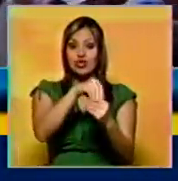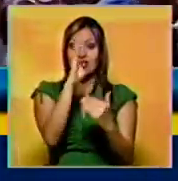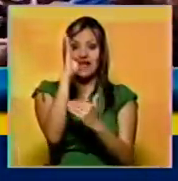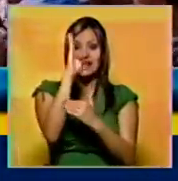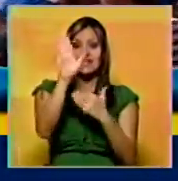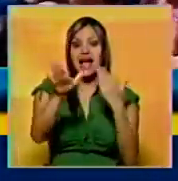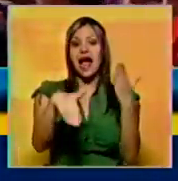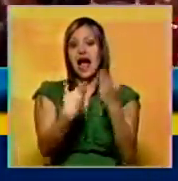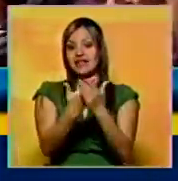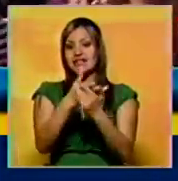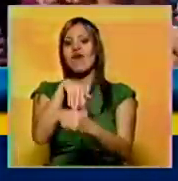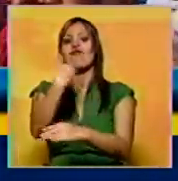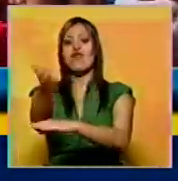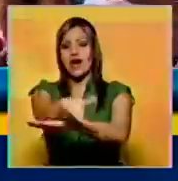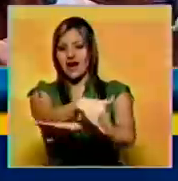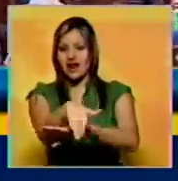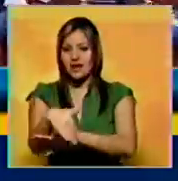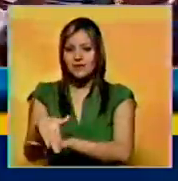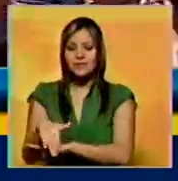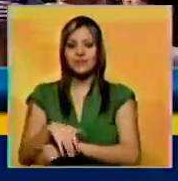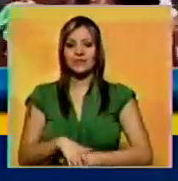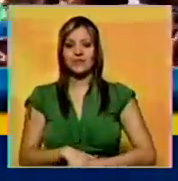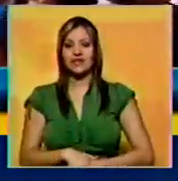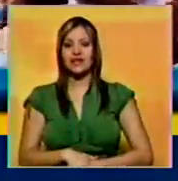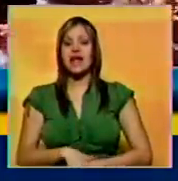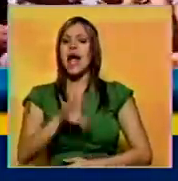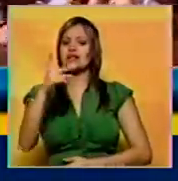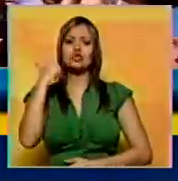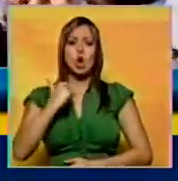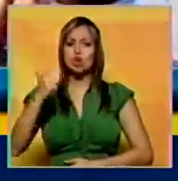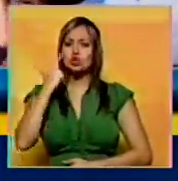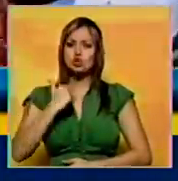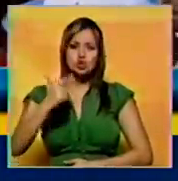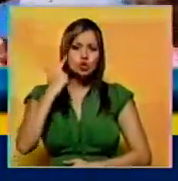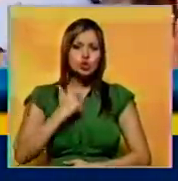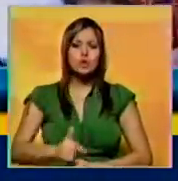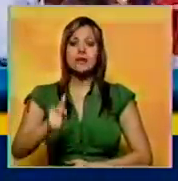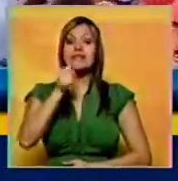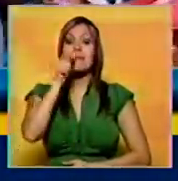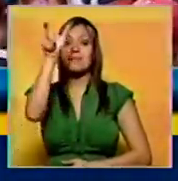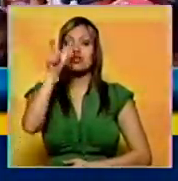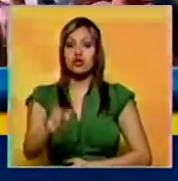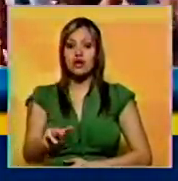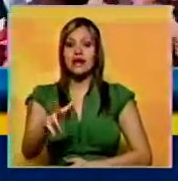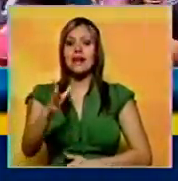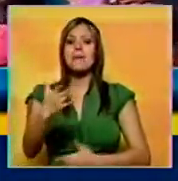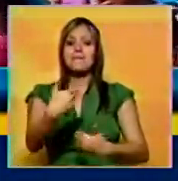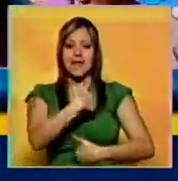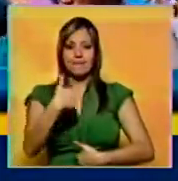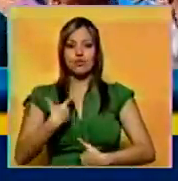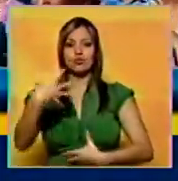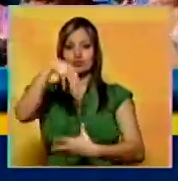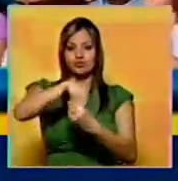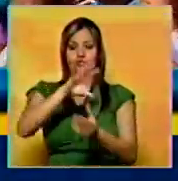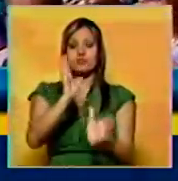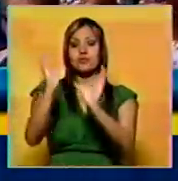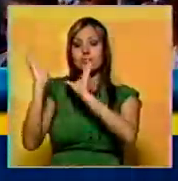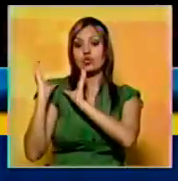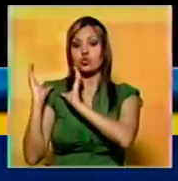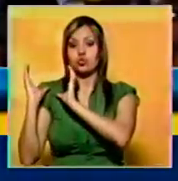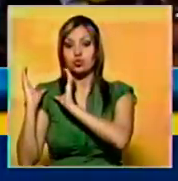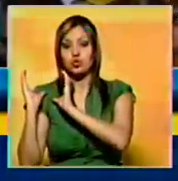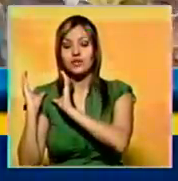hacia la parte exterior como se ha hecho ya costumbre en hombros de los miembros de su Cofradía la virgen